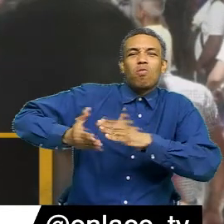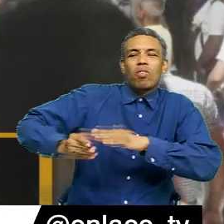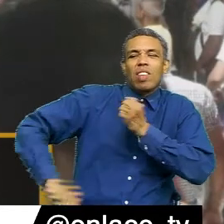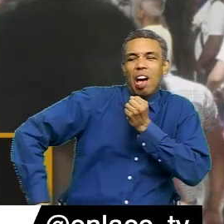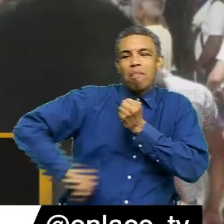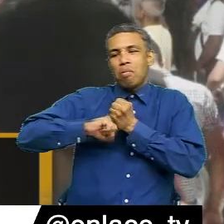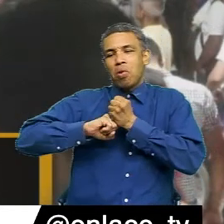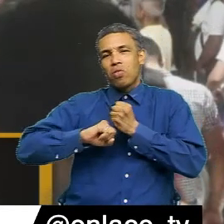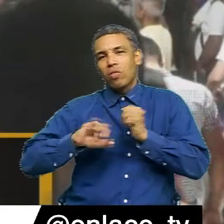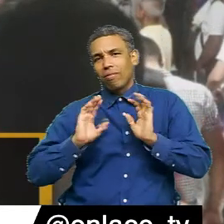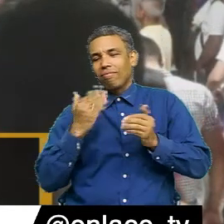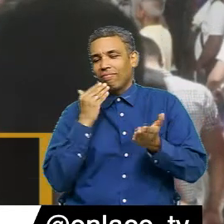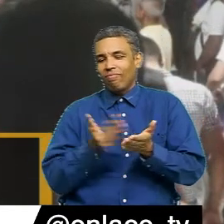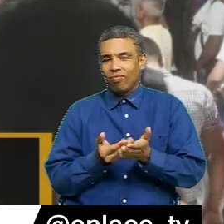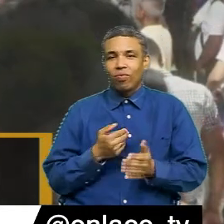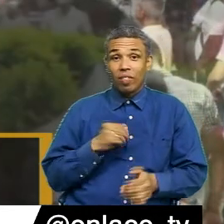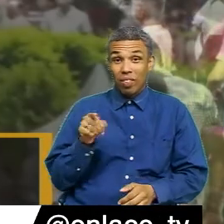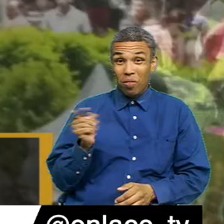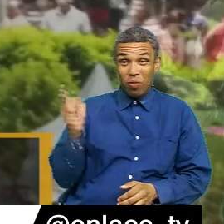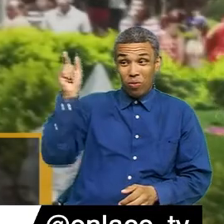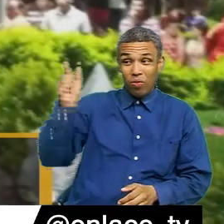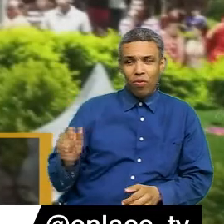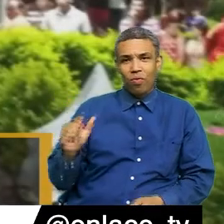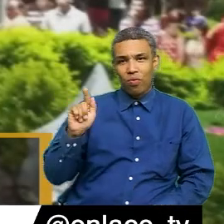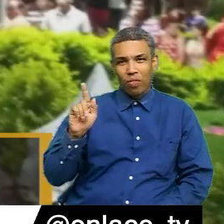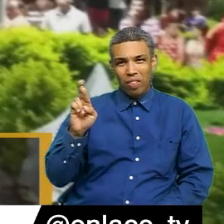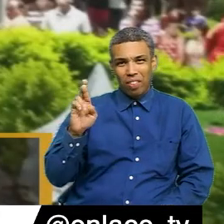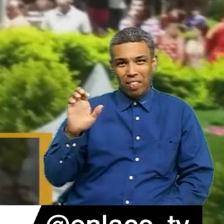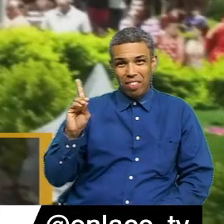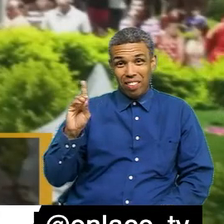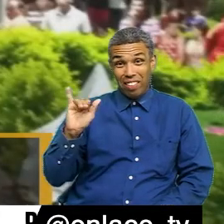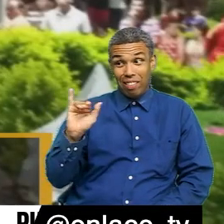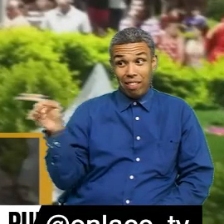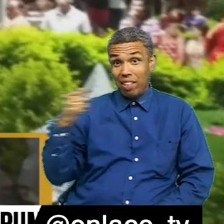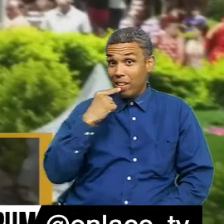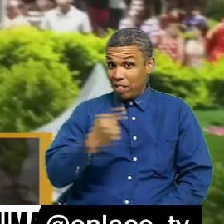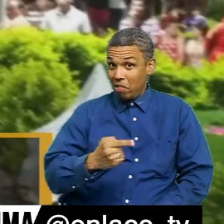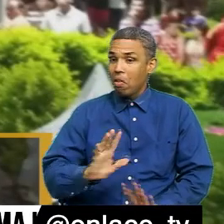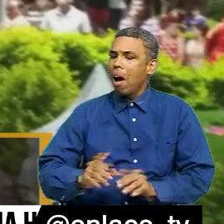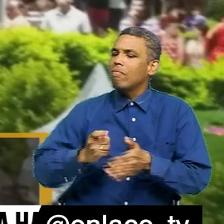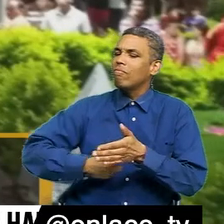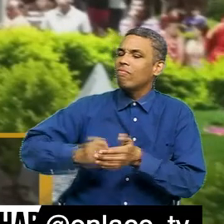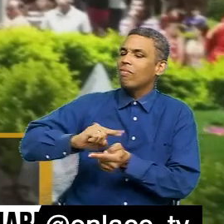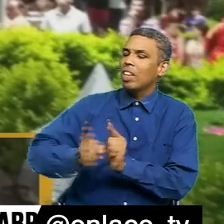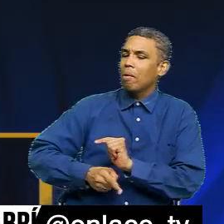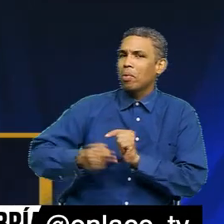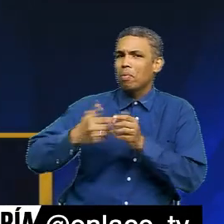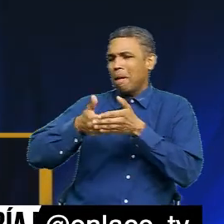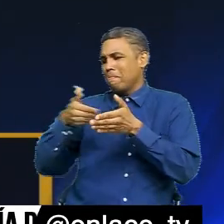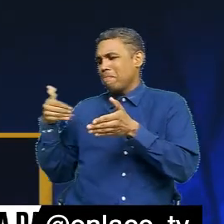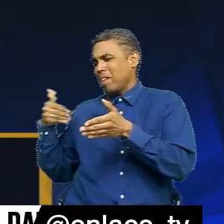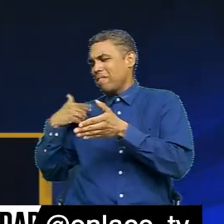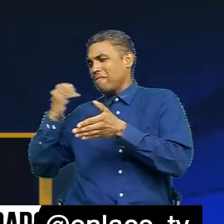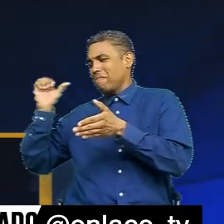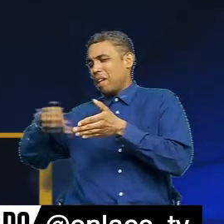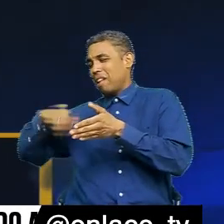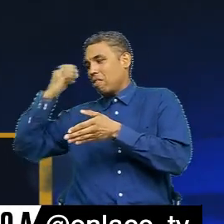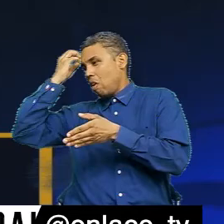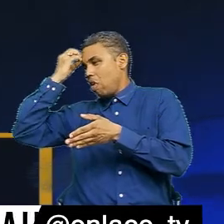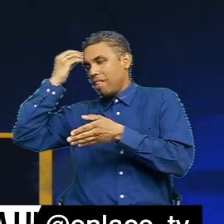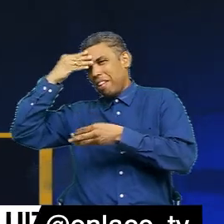es un capítulo más de la historia, pero creemos que con esto estamos también contribuyendo a que se logren forjar nuevas realidades y a que